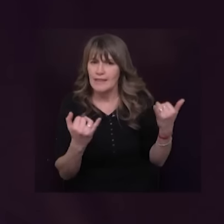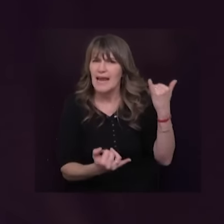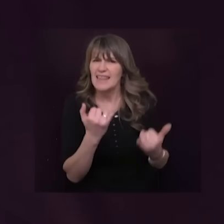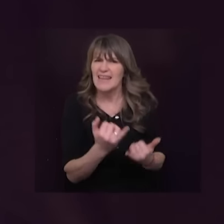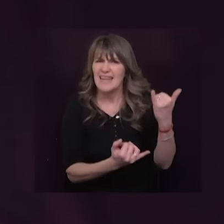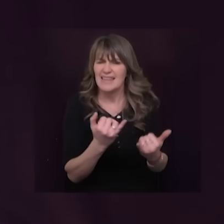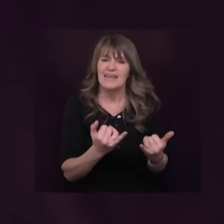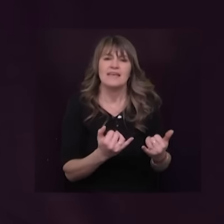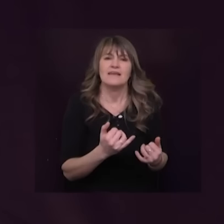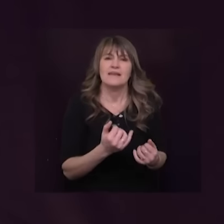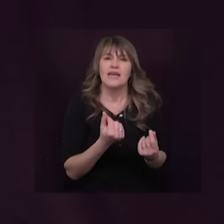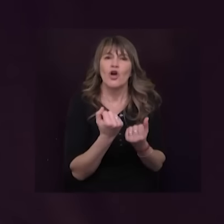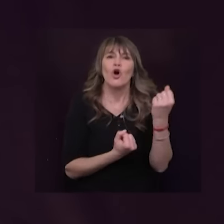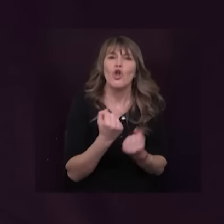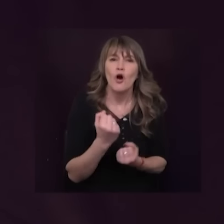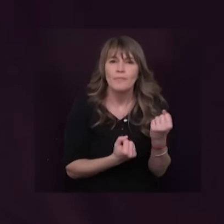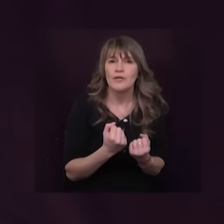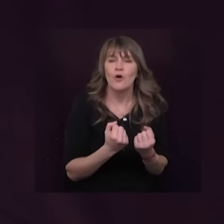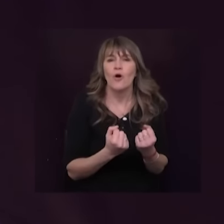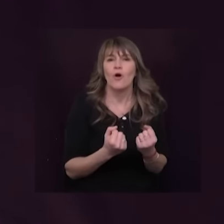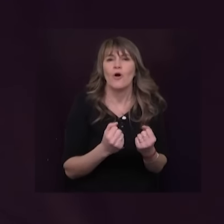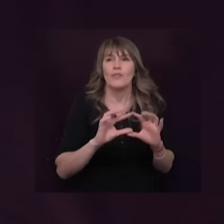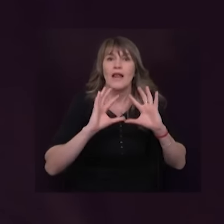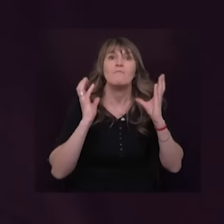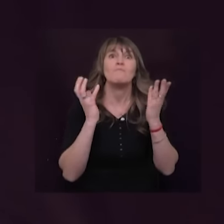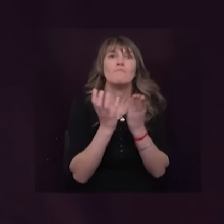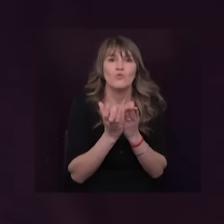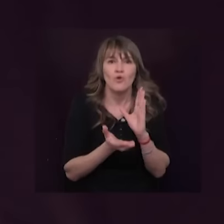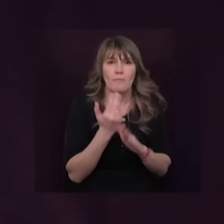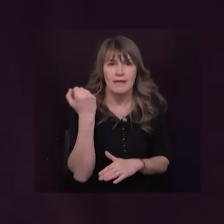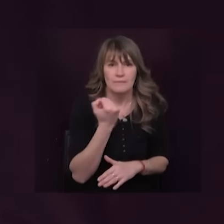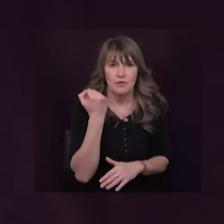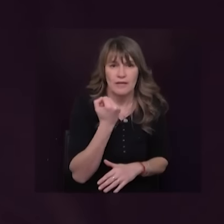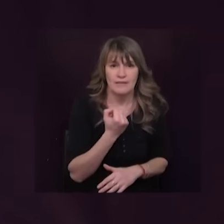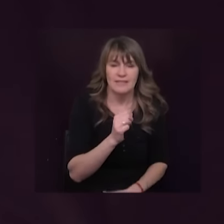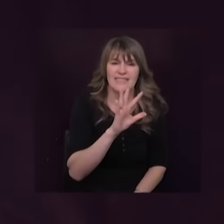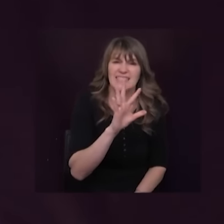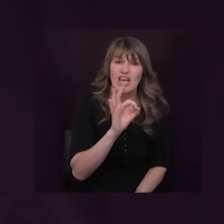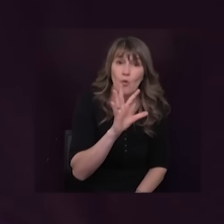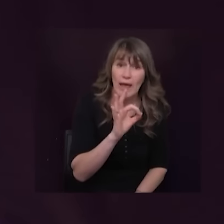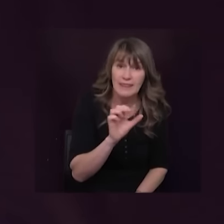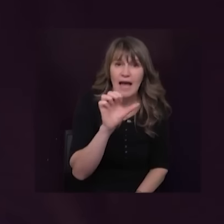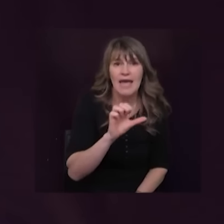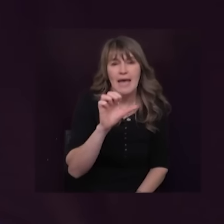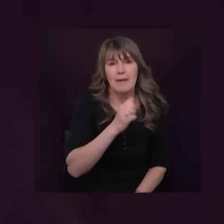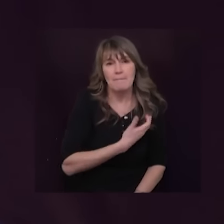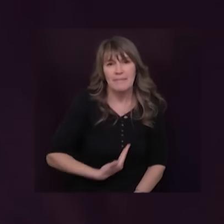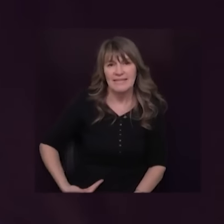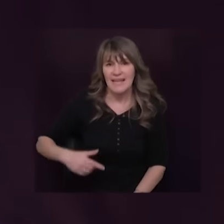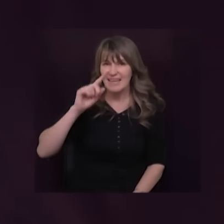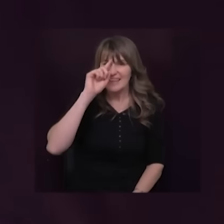grupos económicos más importantes del mundo más de 50 son empresas transnacionales